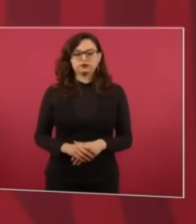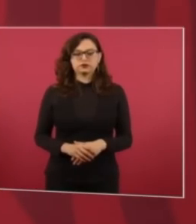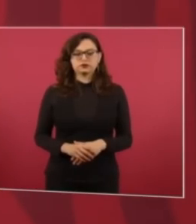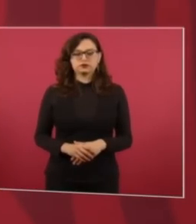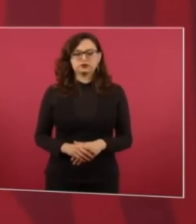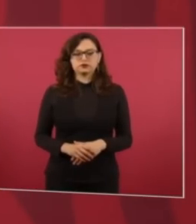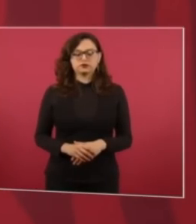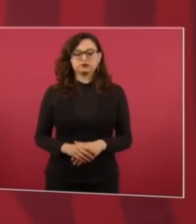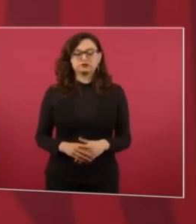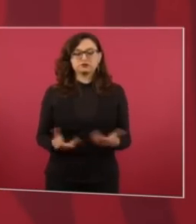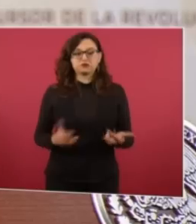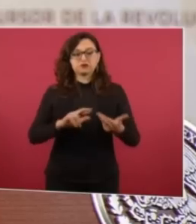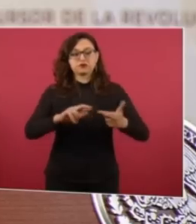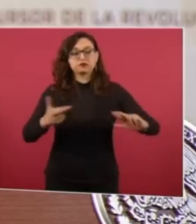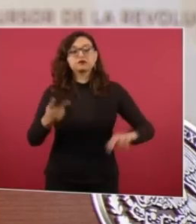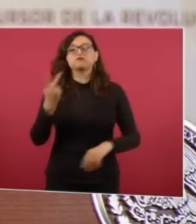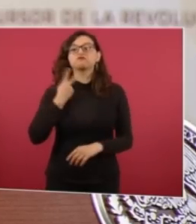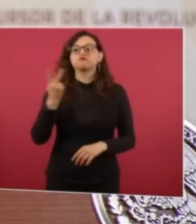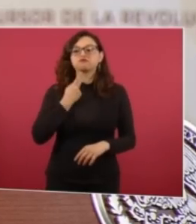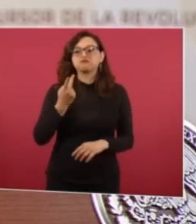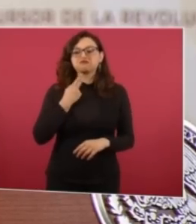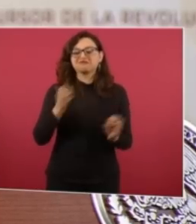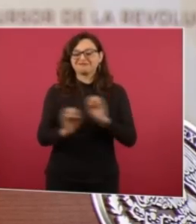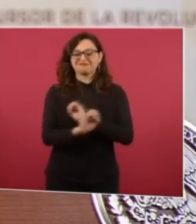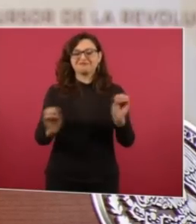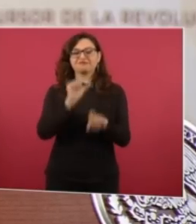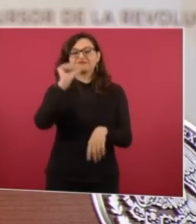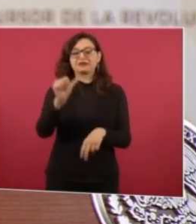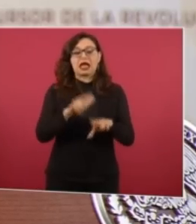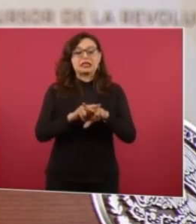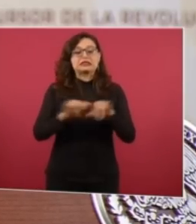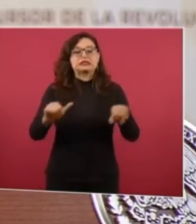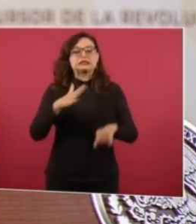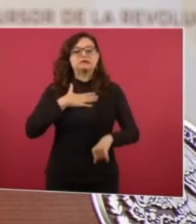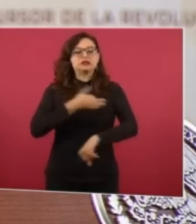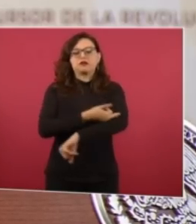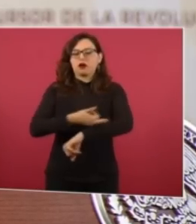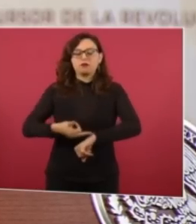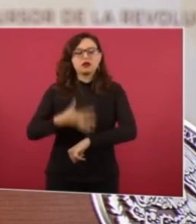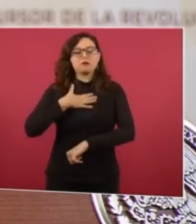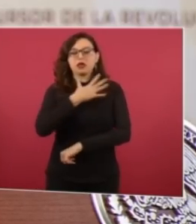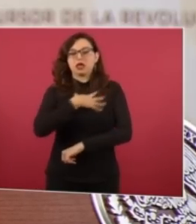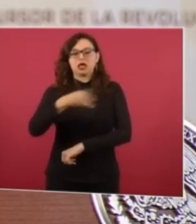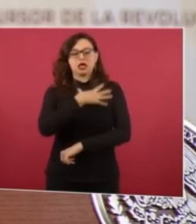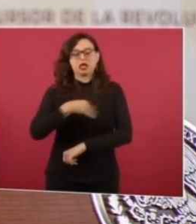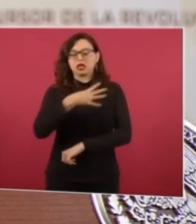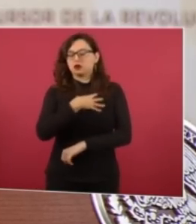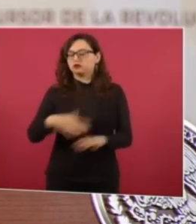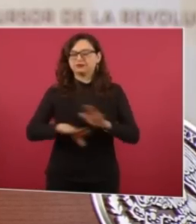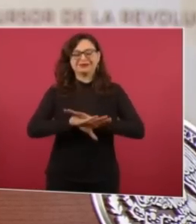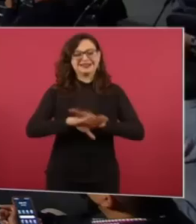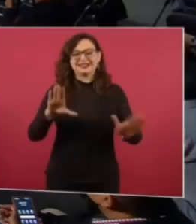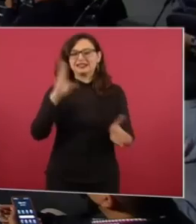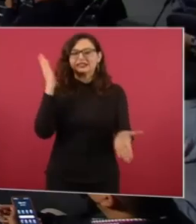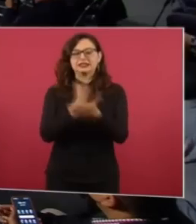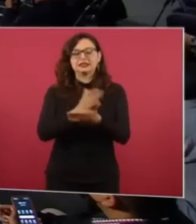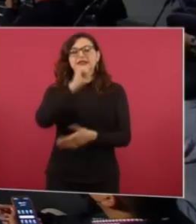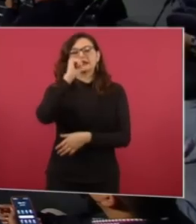políticas ni con mis hijos porque si llegan a visitarme de éste